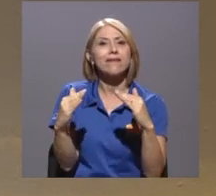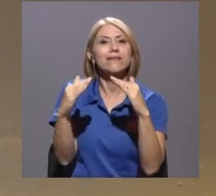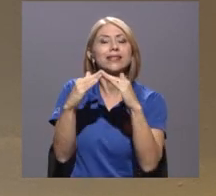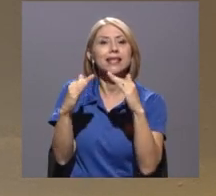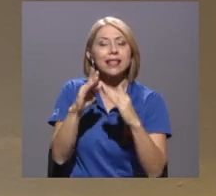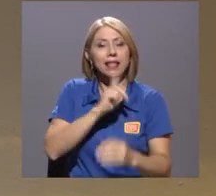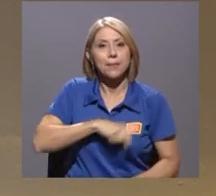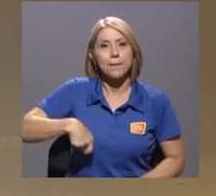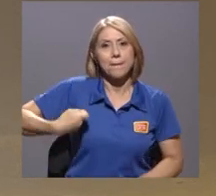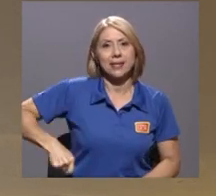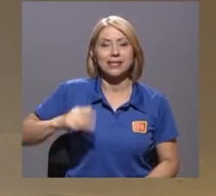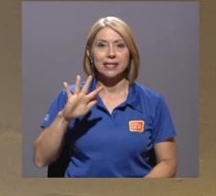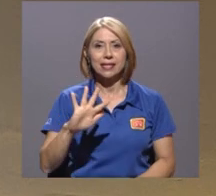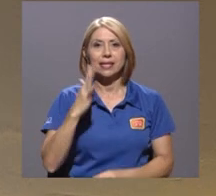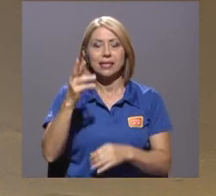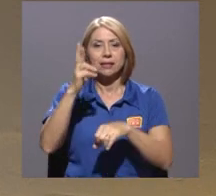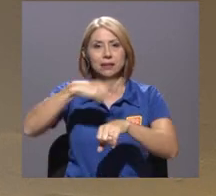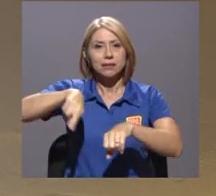quinta república